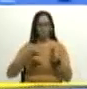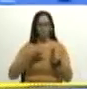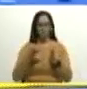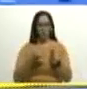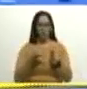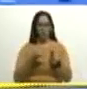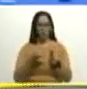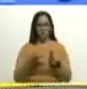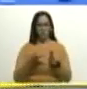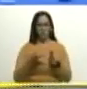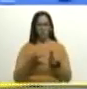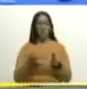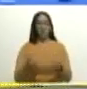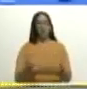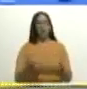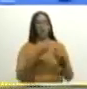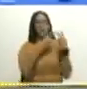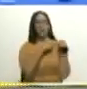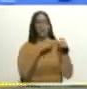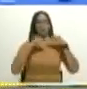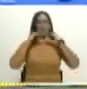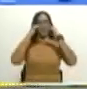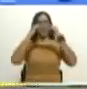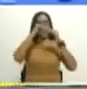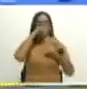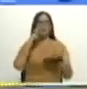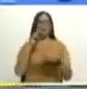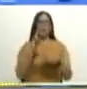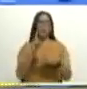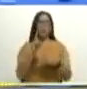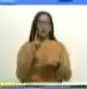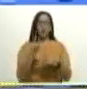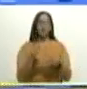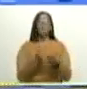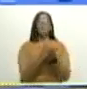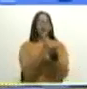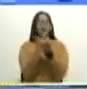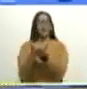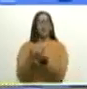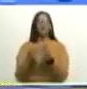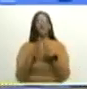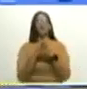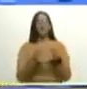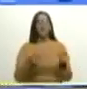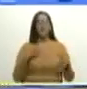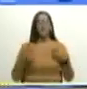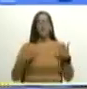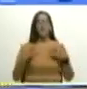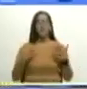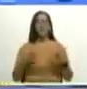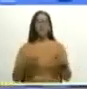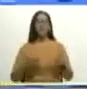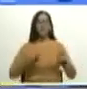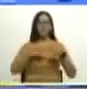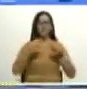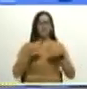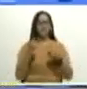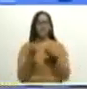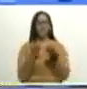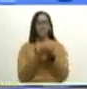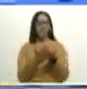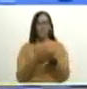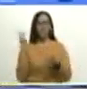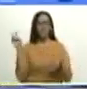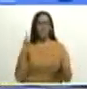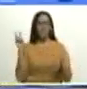y nos ponga a la altura del siglo XXI para facilitar todas las actividades exportadoras de la economía